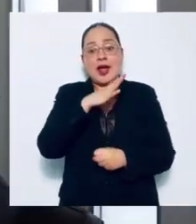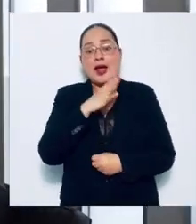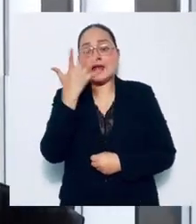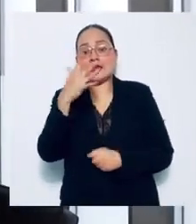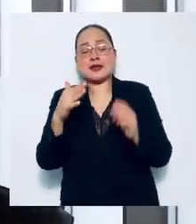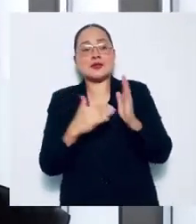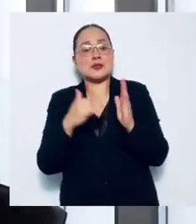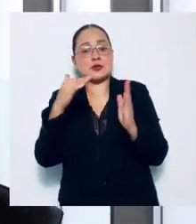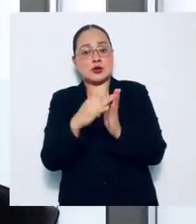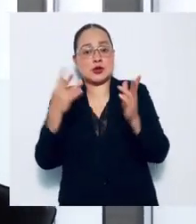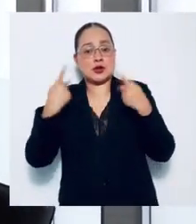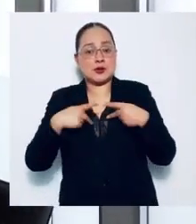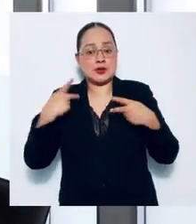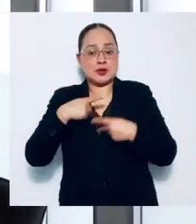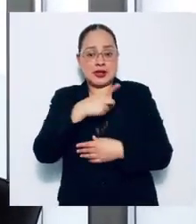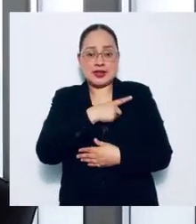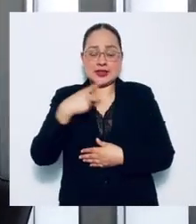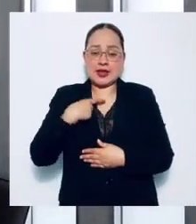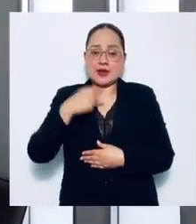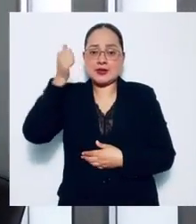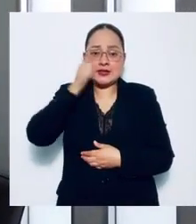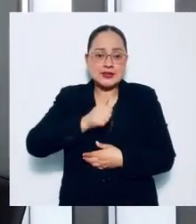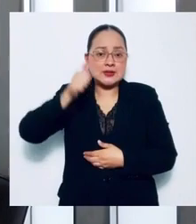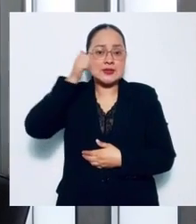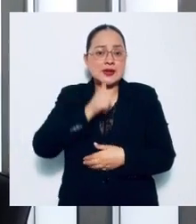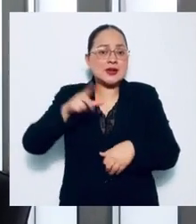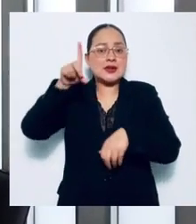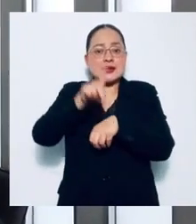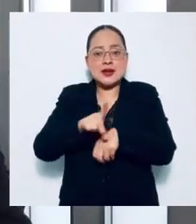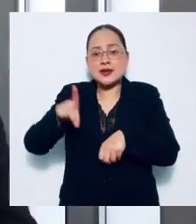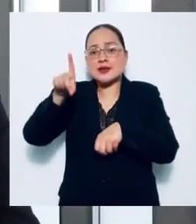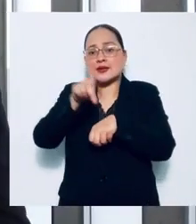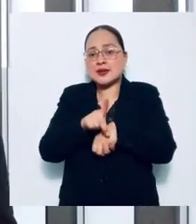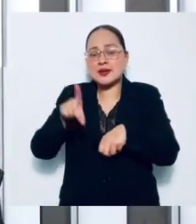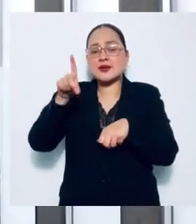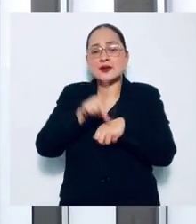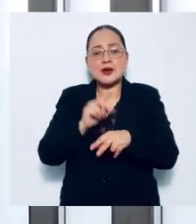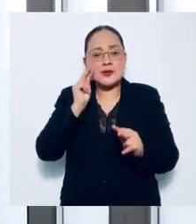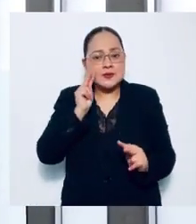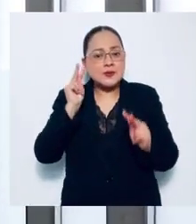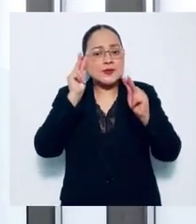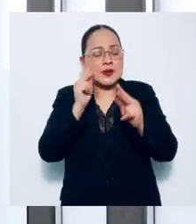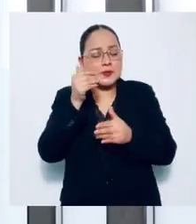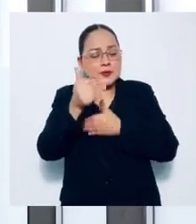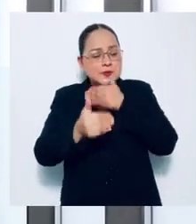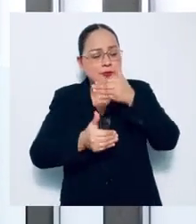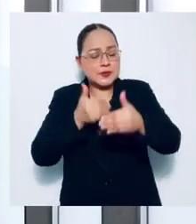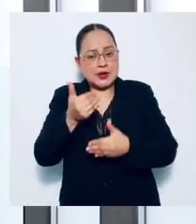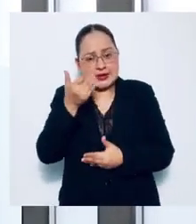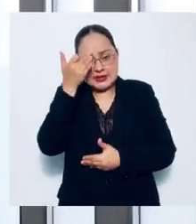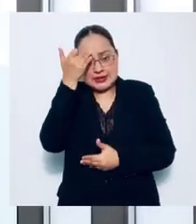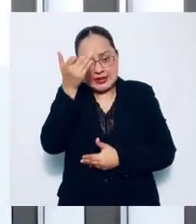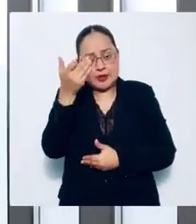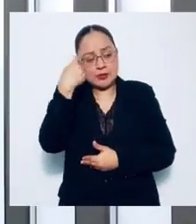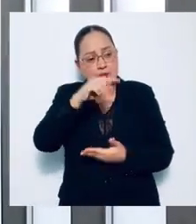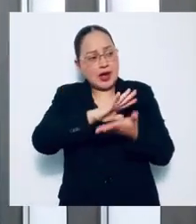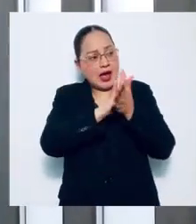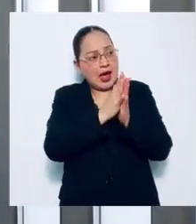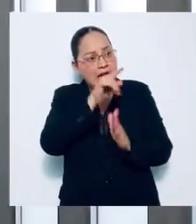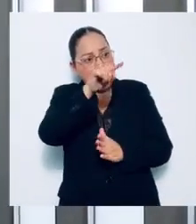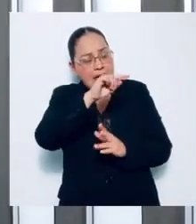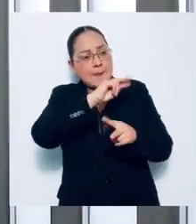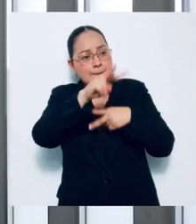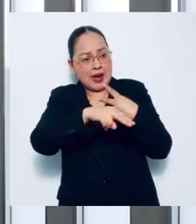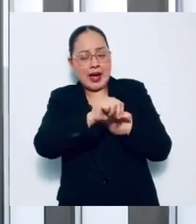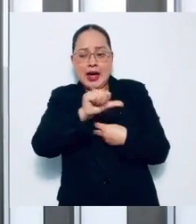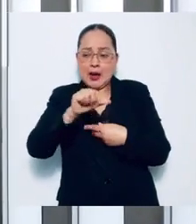que tuvimos que mirar de frente todos los días durante mucho tiempo para que se